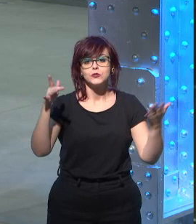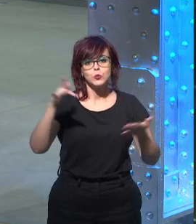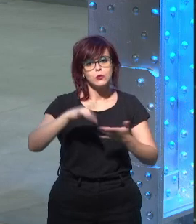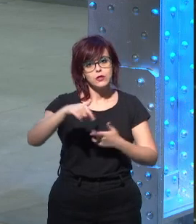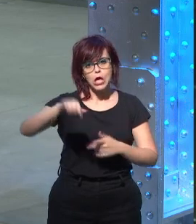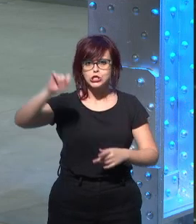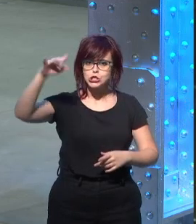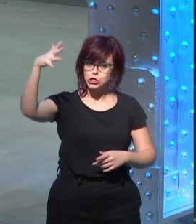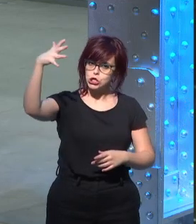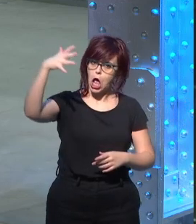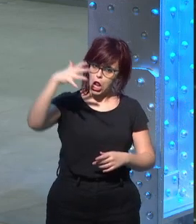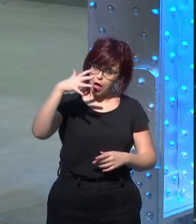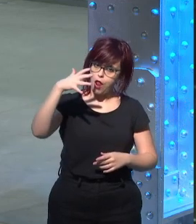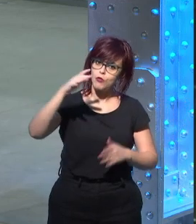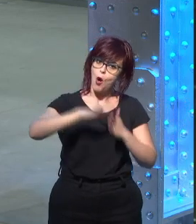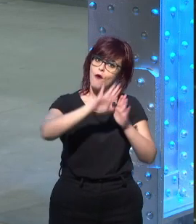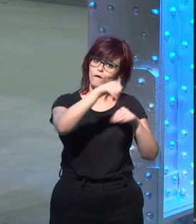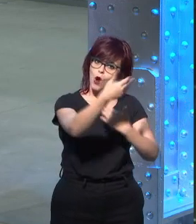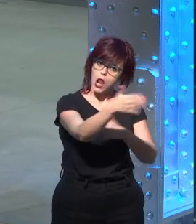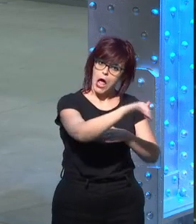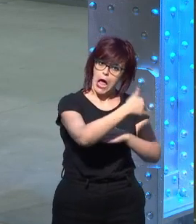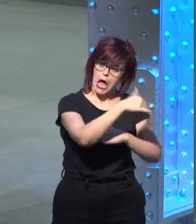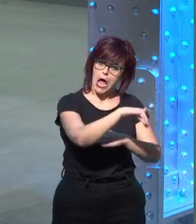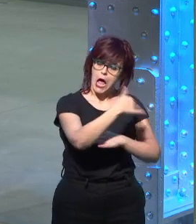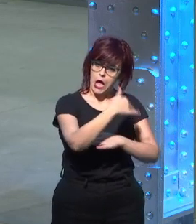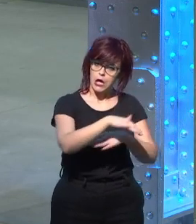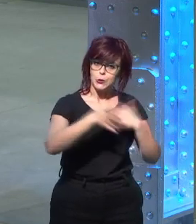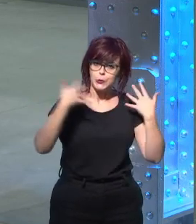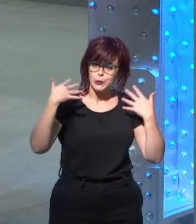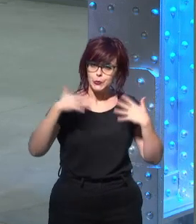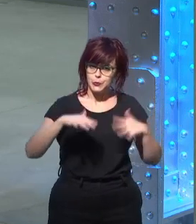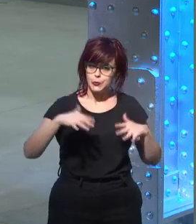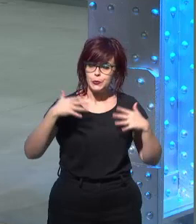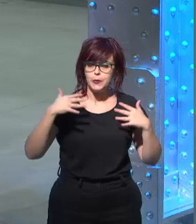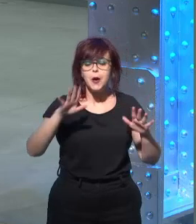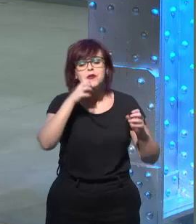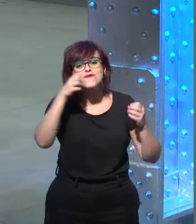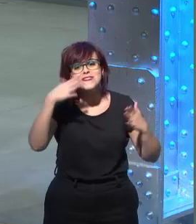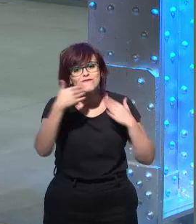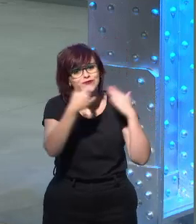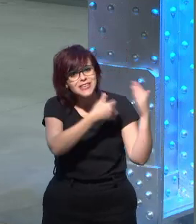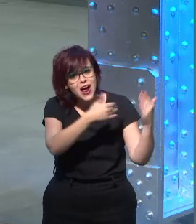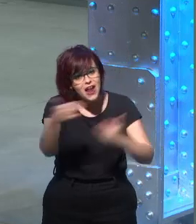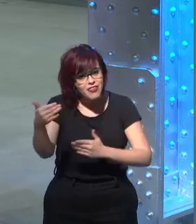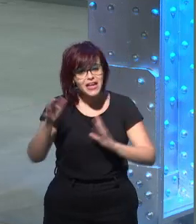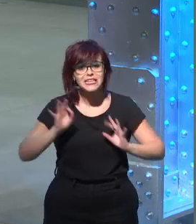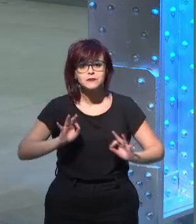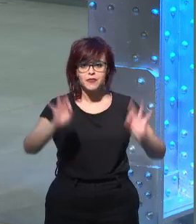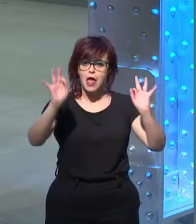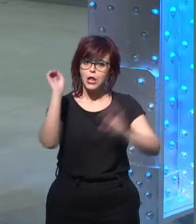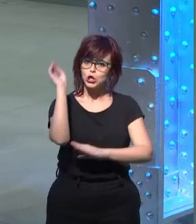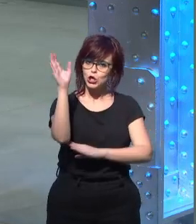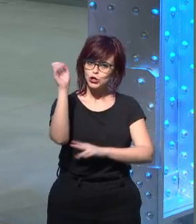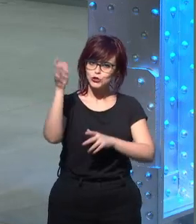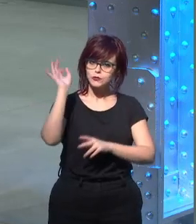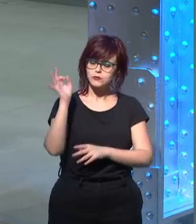día soleado como el que tenemos fuera de este grato salón. Y muchas gracias especialmente a los